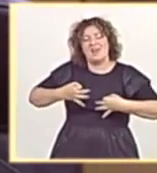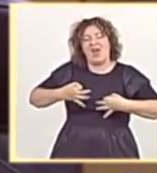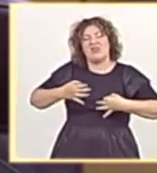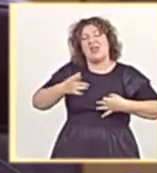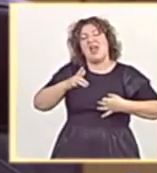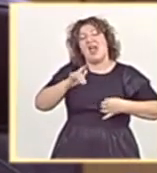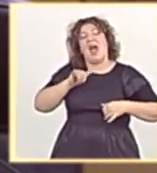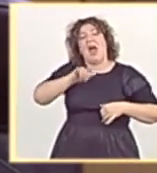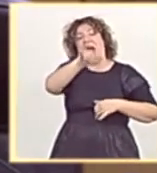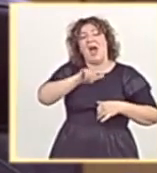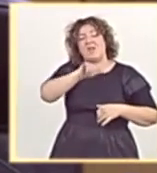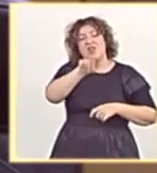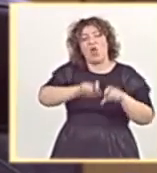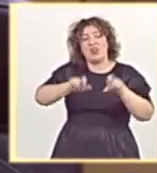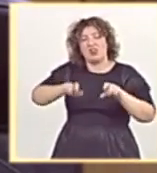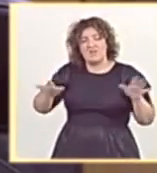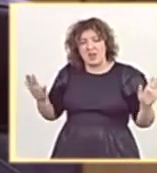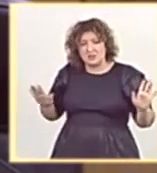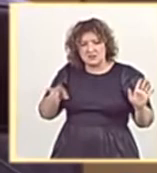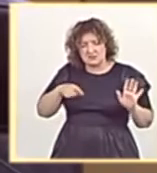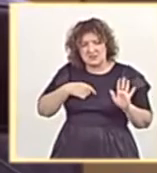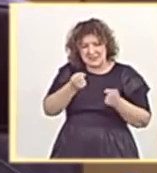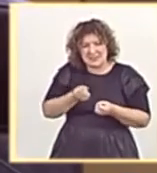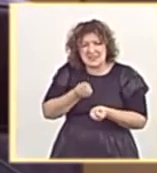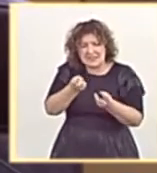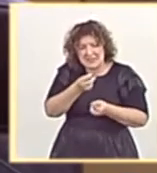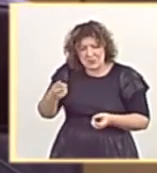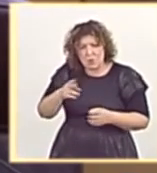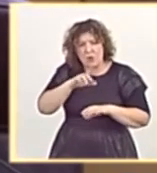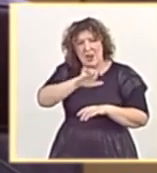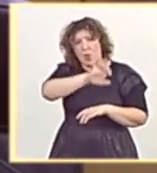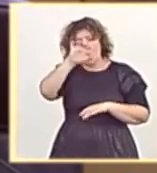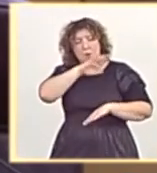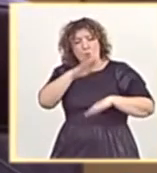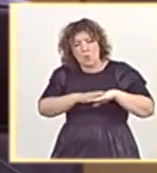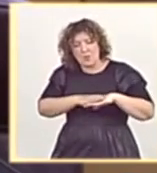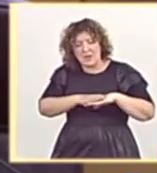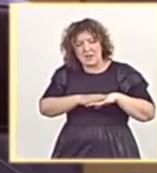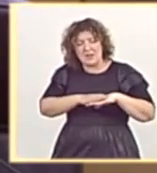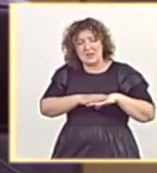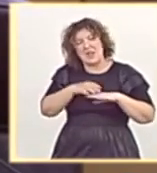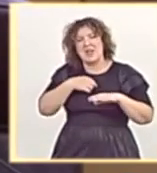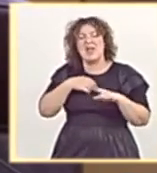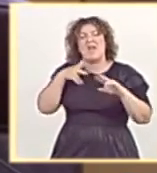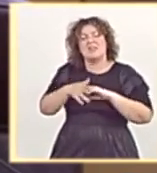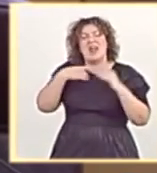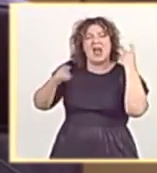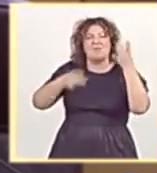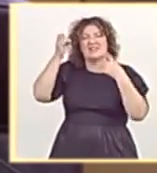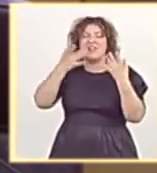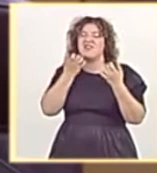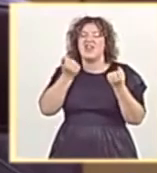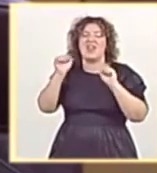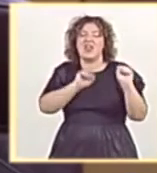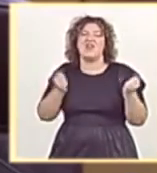nos preguntamos si esta resolución cumple con la normativa europea, si evitará los casos de arbitrariedad e indefensión como el que hemos